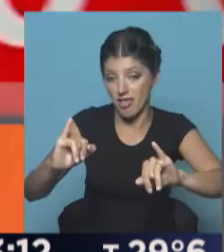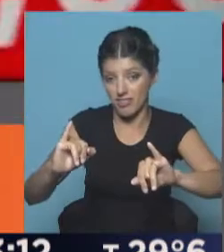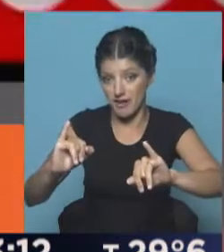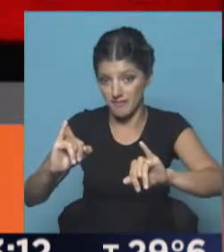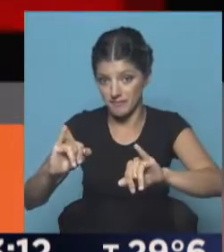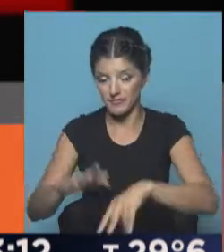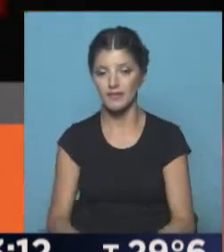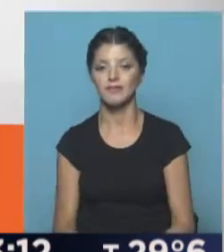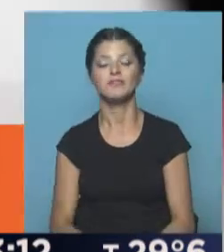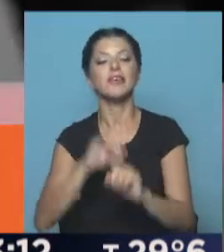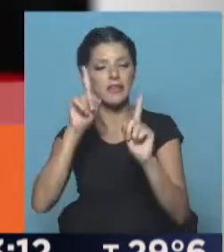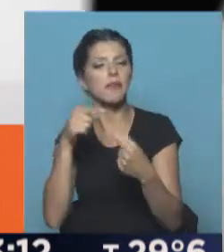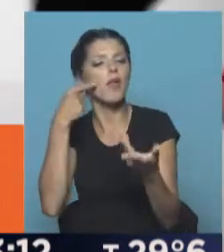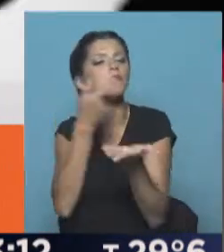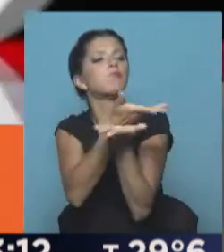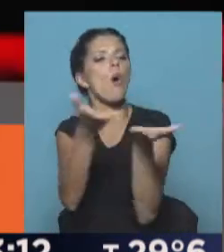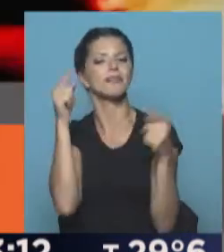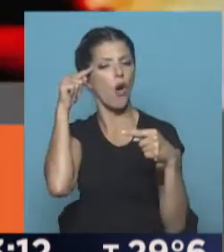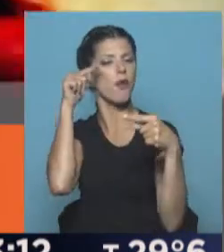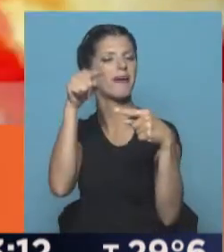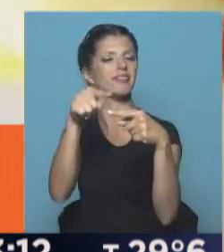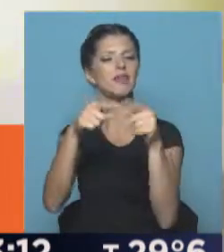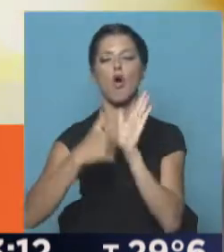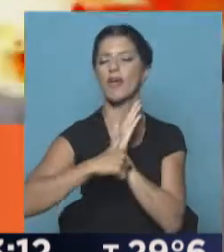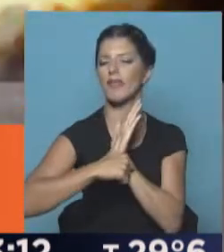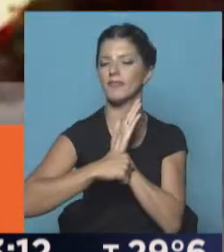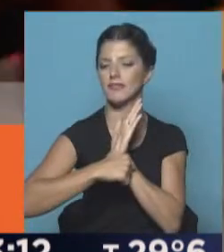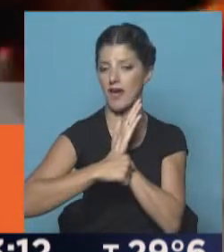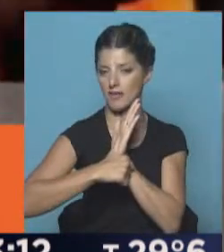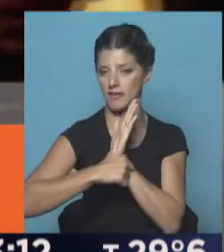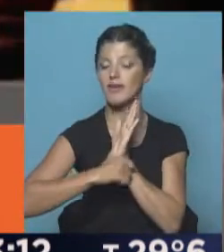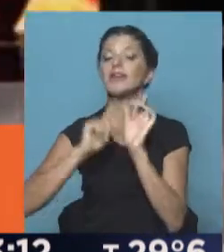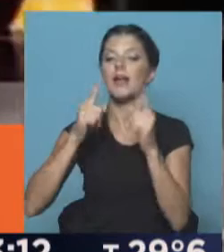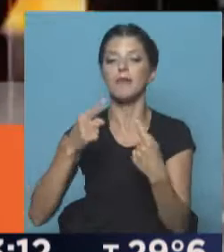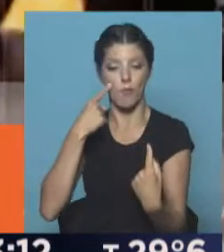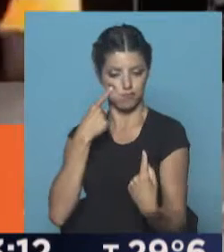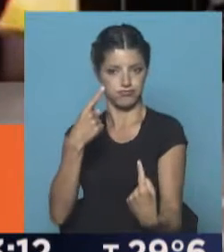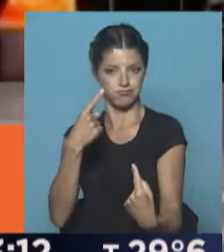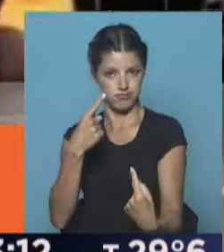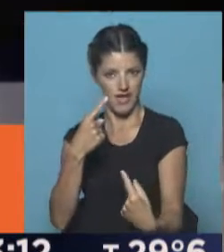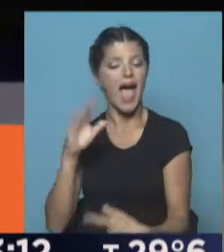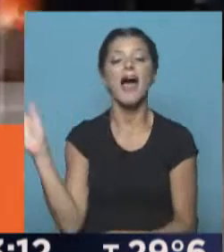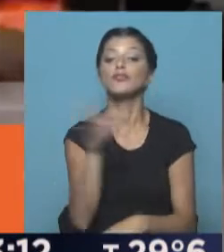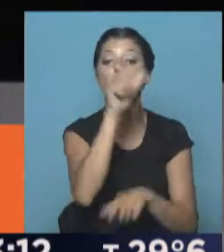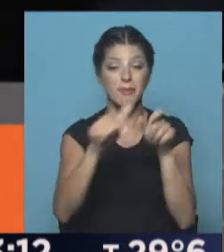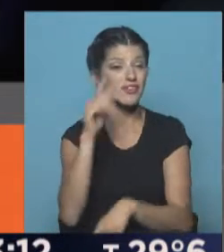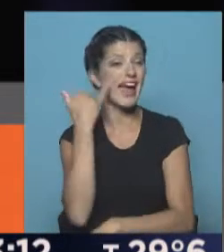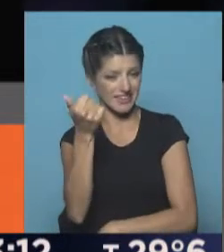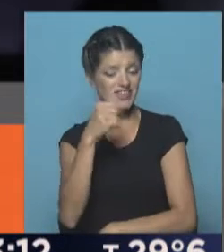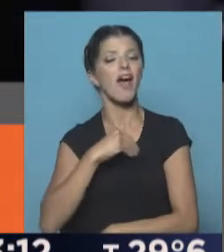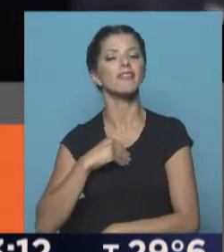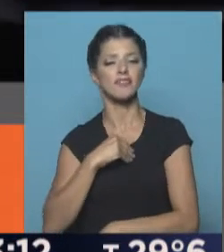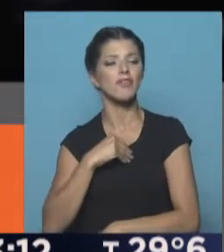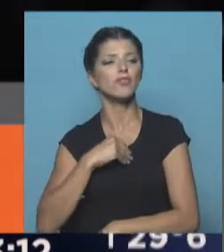vez una causa, una identidad, un propósito y una reivindicación a aquellos que ya se sienten, por